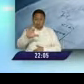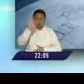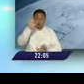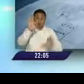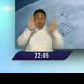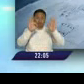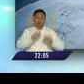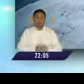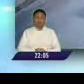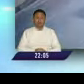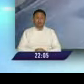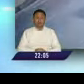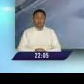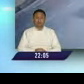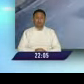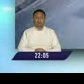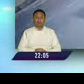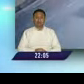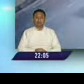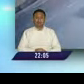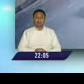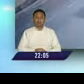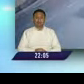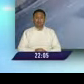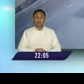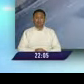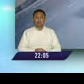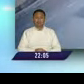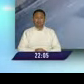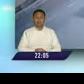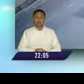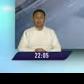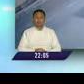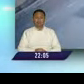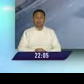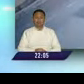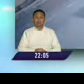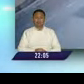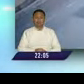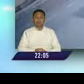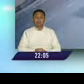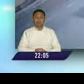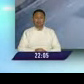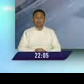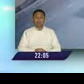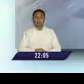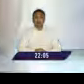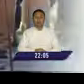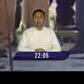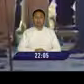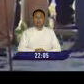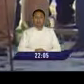que únicamente causan daño. Informo, Marilyn Jaramillo.